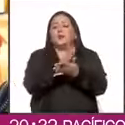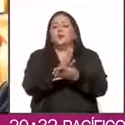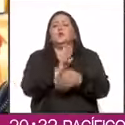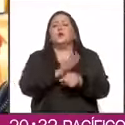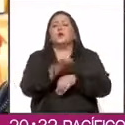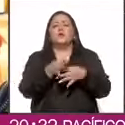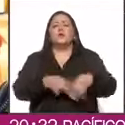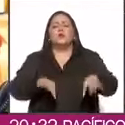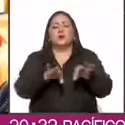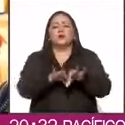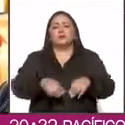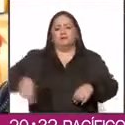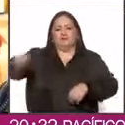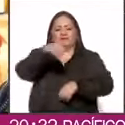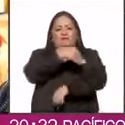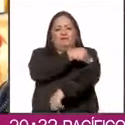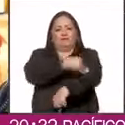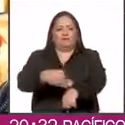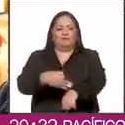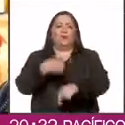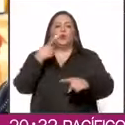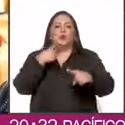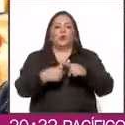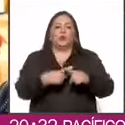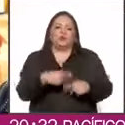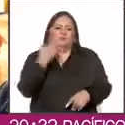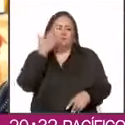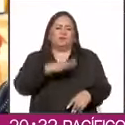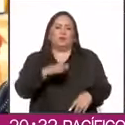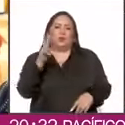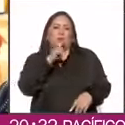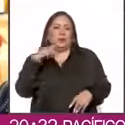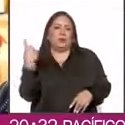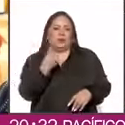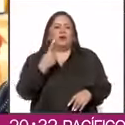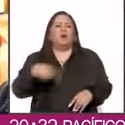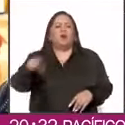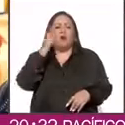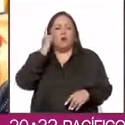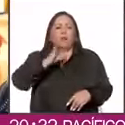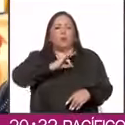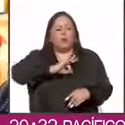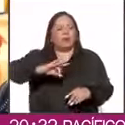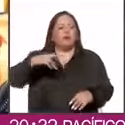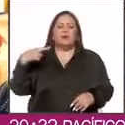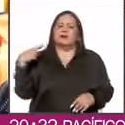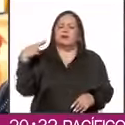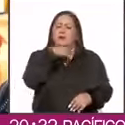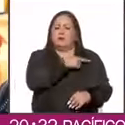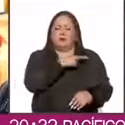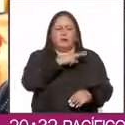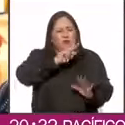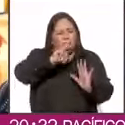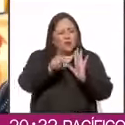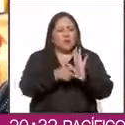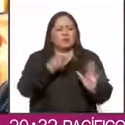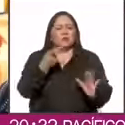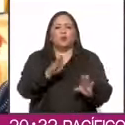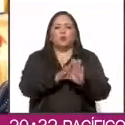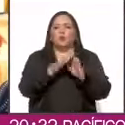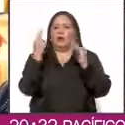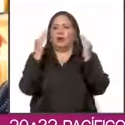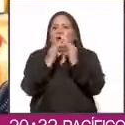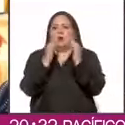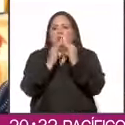importa es que las familias afectadas por la tragedia puedan de nuevo y lo más pronto posible tener un